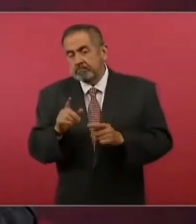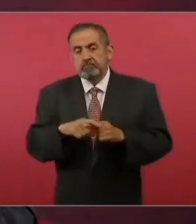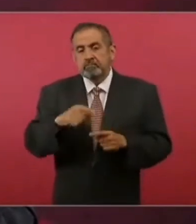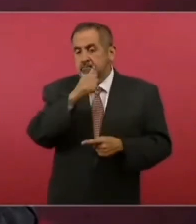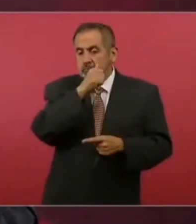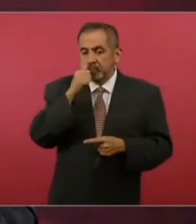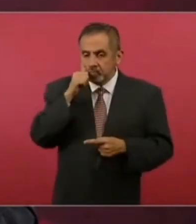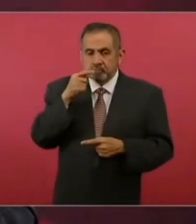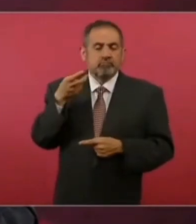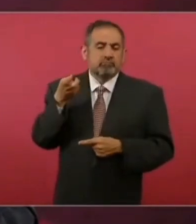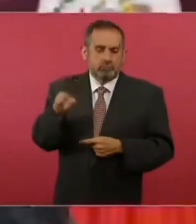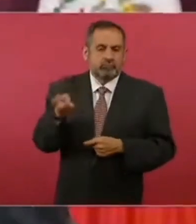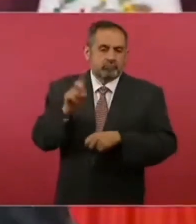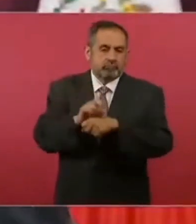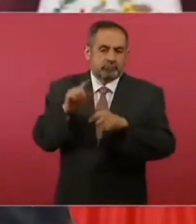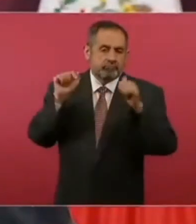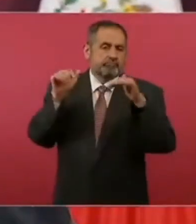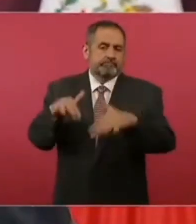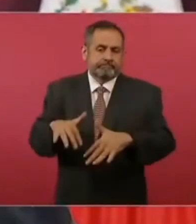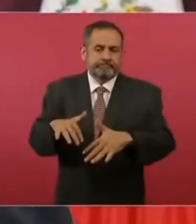Juárez.